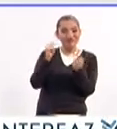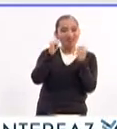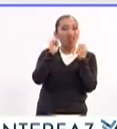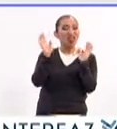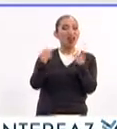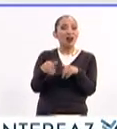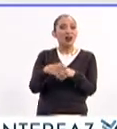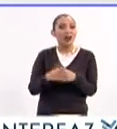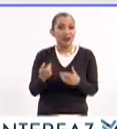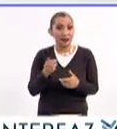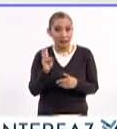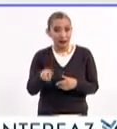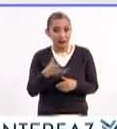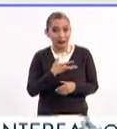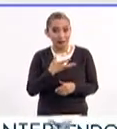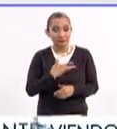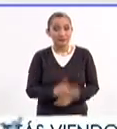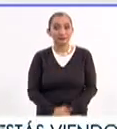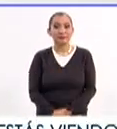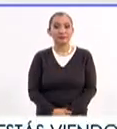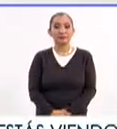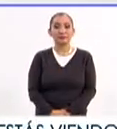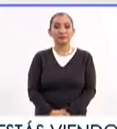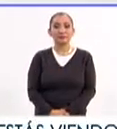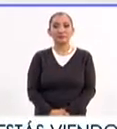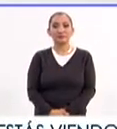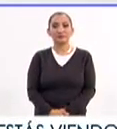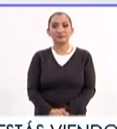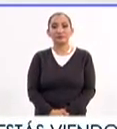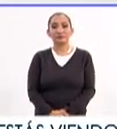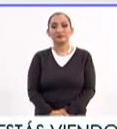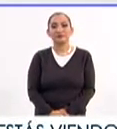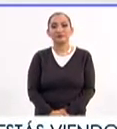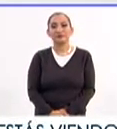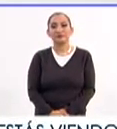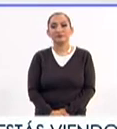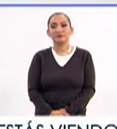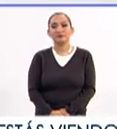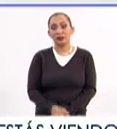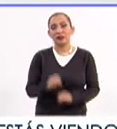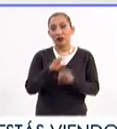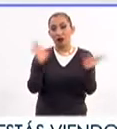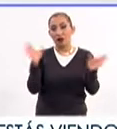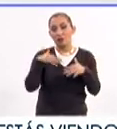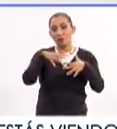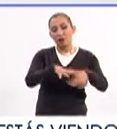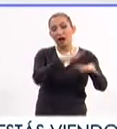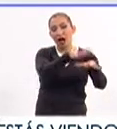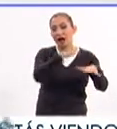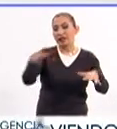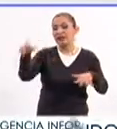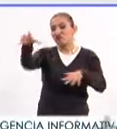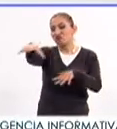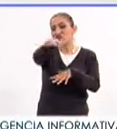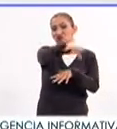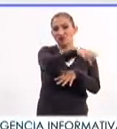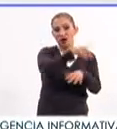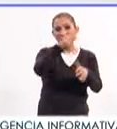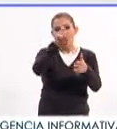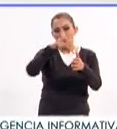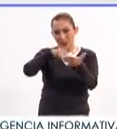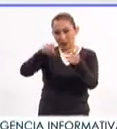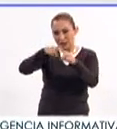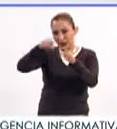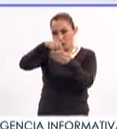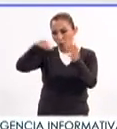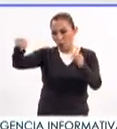estamos dando la importancia que realmente tiene. Así es, doctor. Y bueno, obviamente los océanos y los cuerpos de agua son un elemento